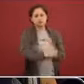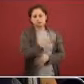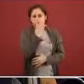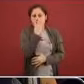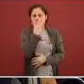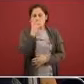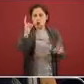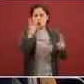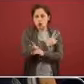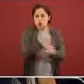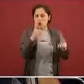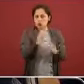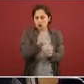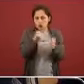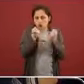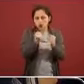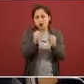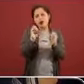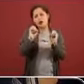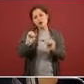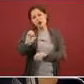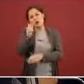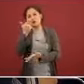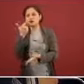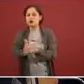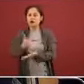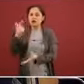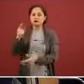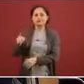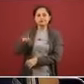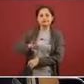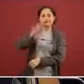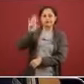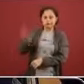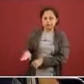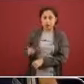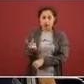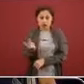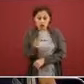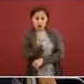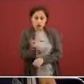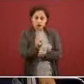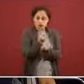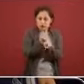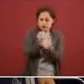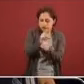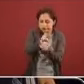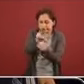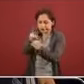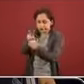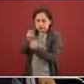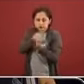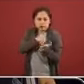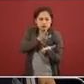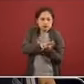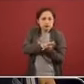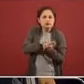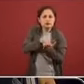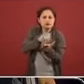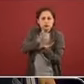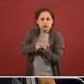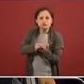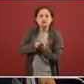quienes desafortunadamente pierden la vida, son observados, registrados y analizados por